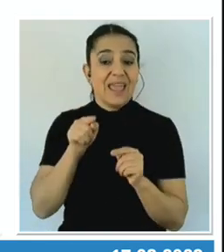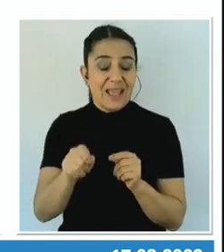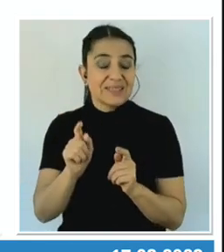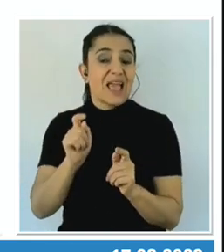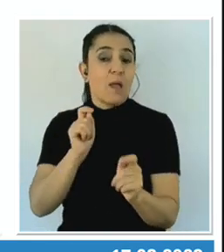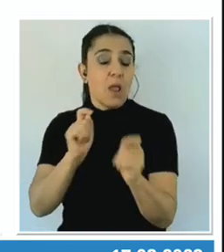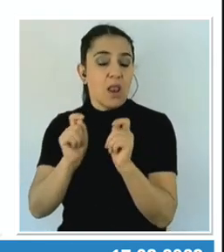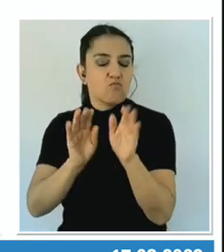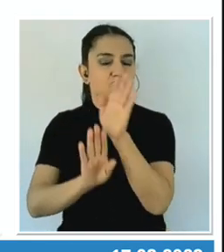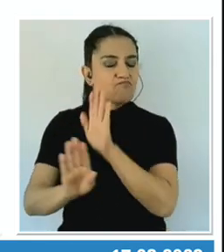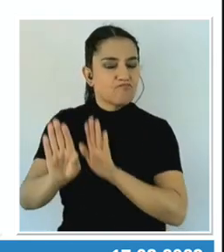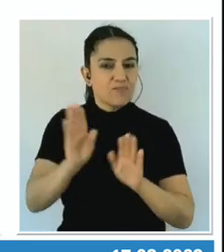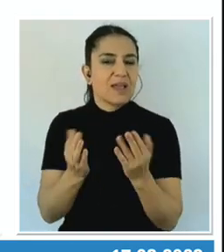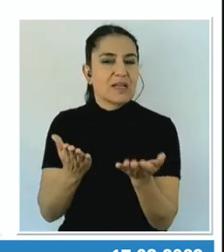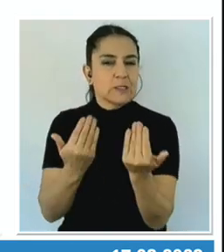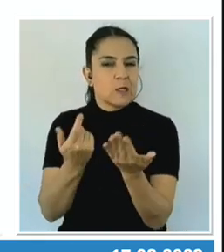evaluado